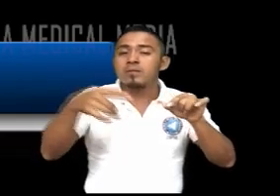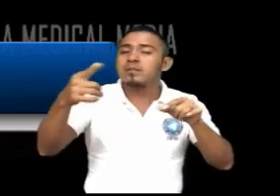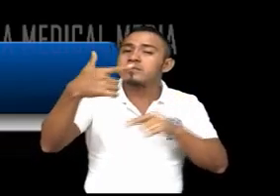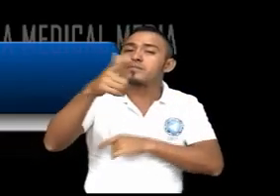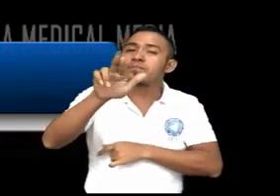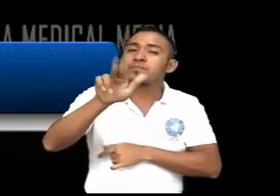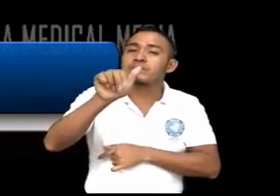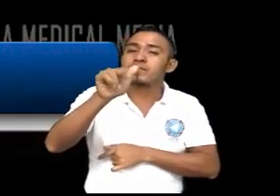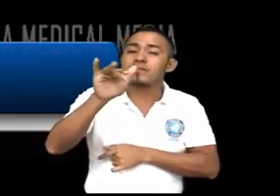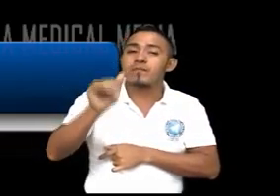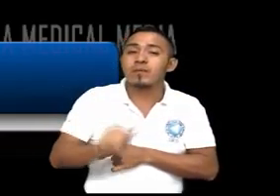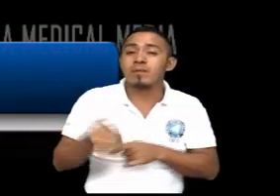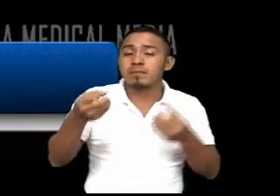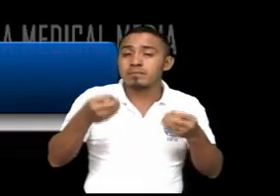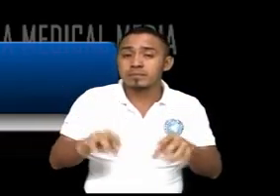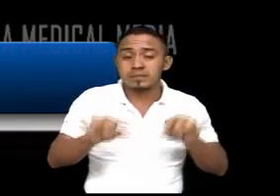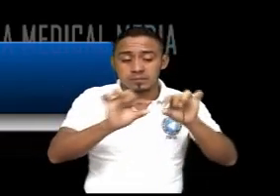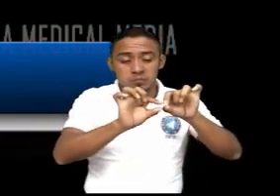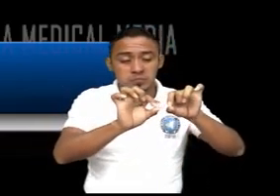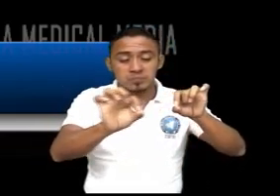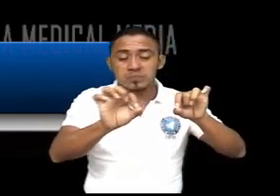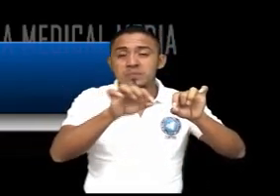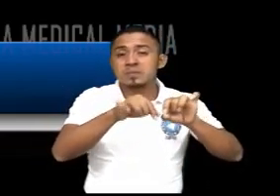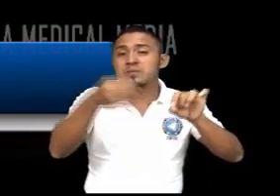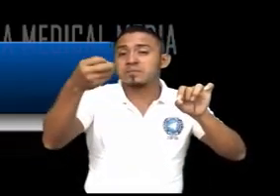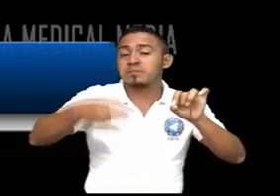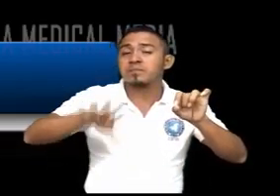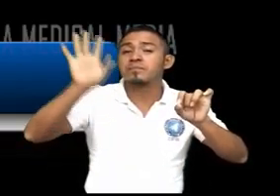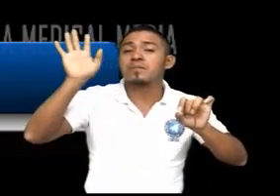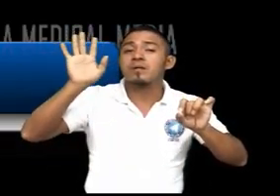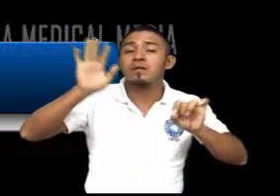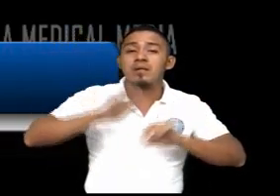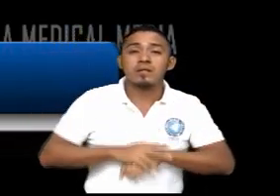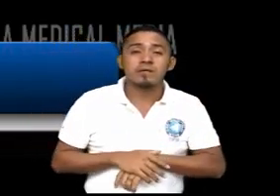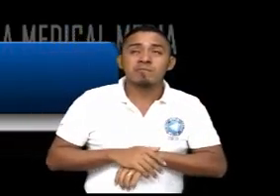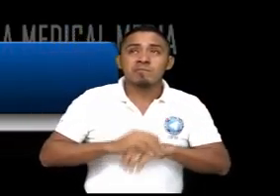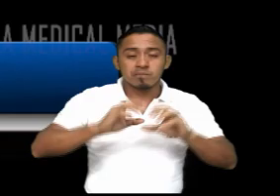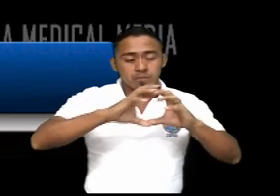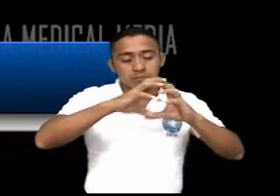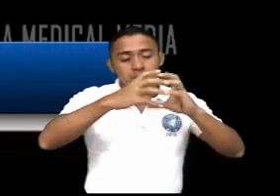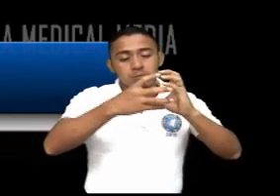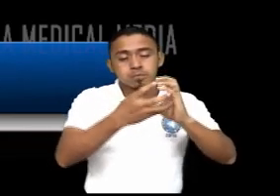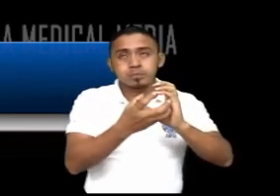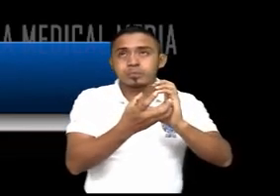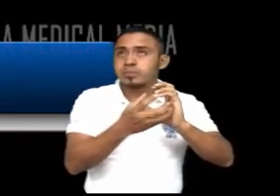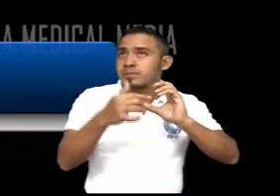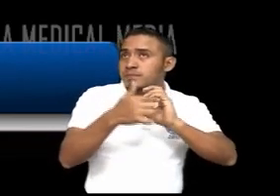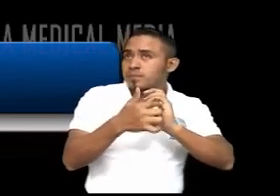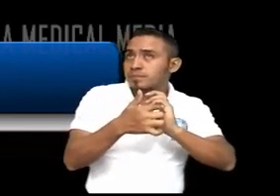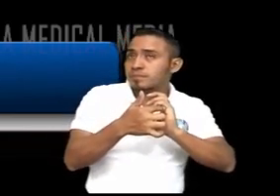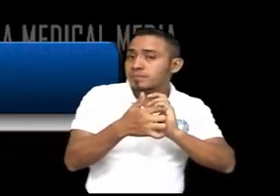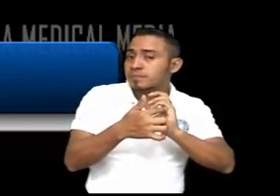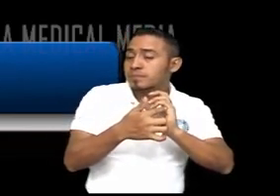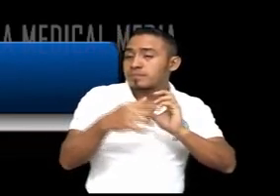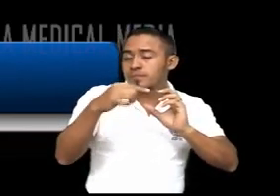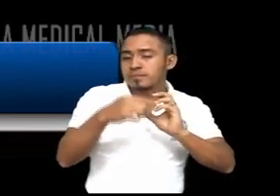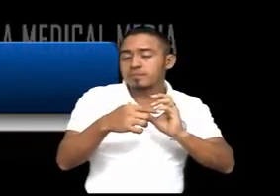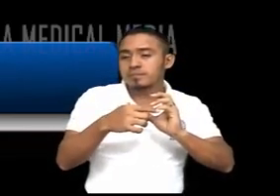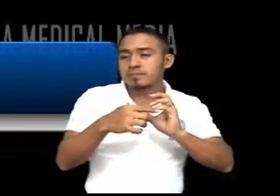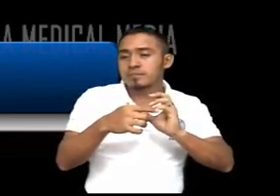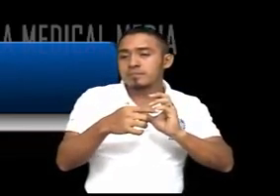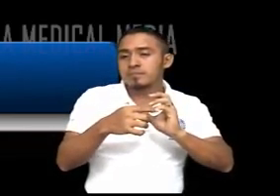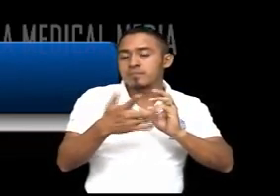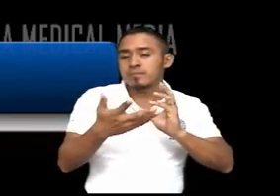esa... De esta fibra. De esa fibra. Otra causa es que este globo es una estructura cerrada. Entonces, si hay algo